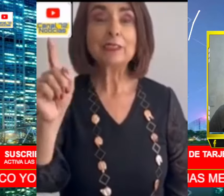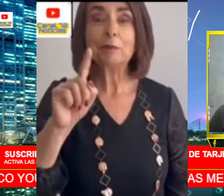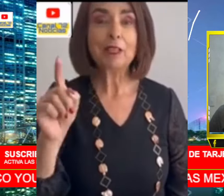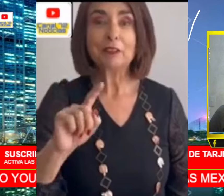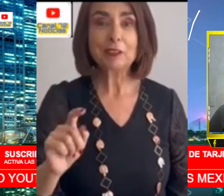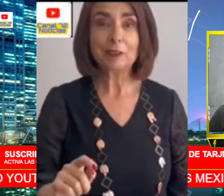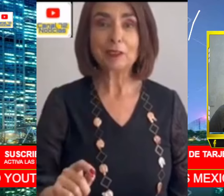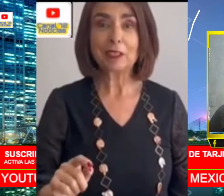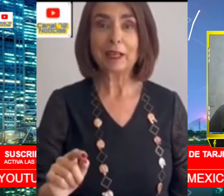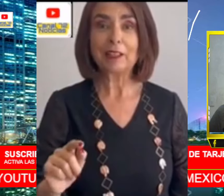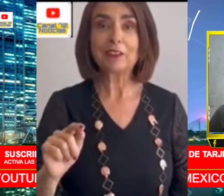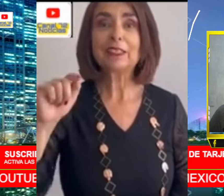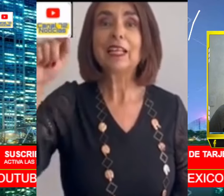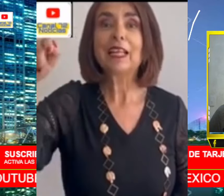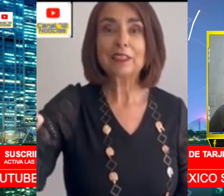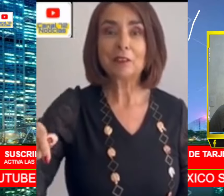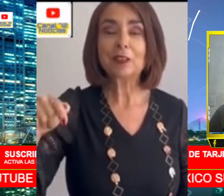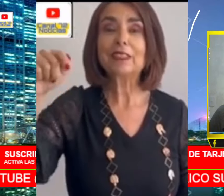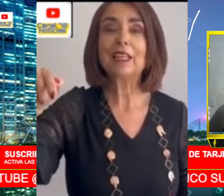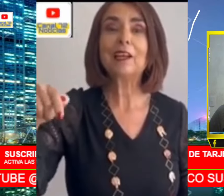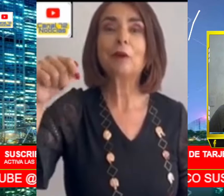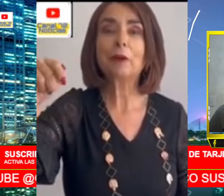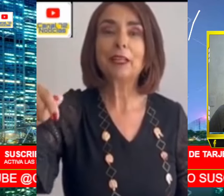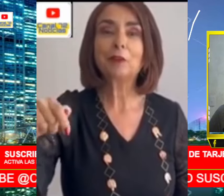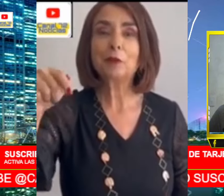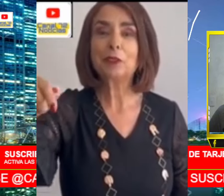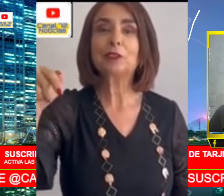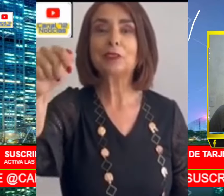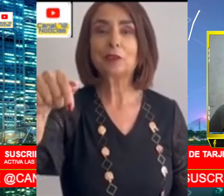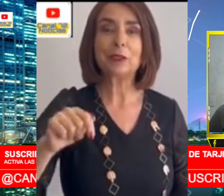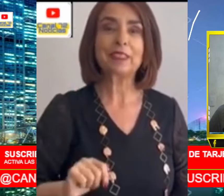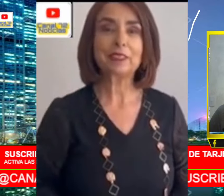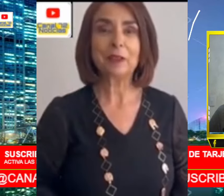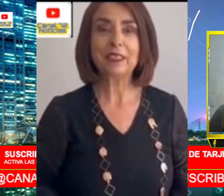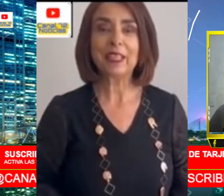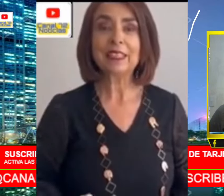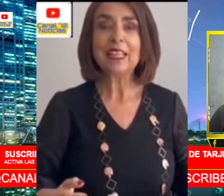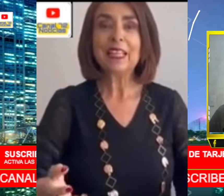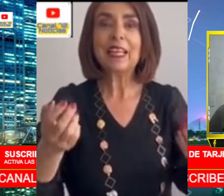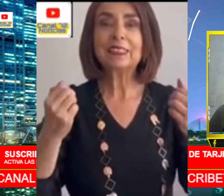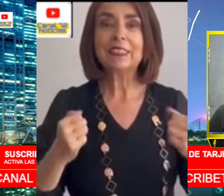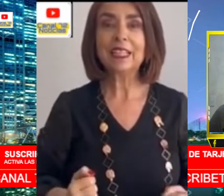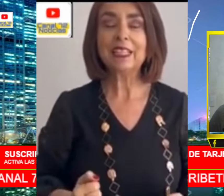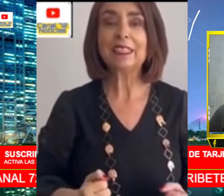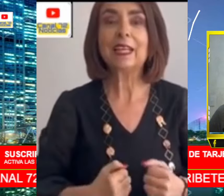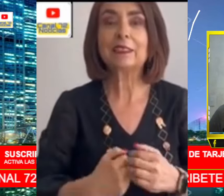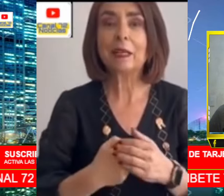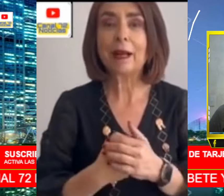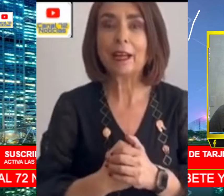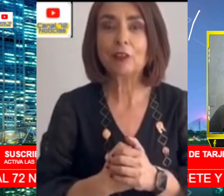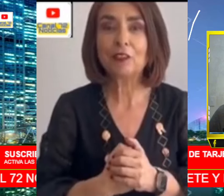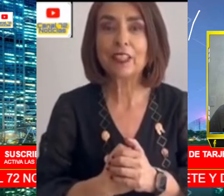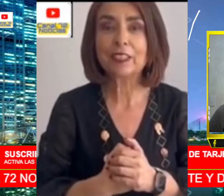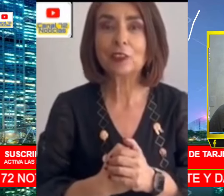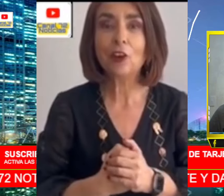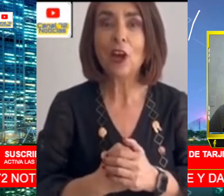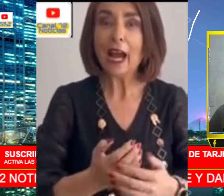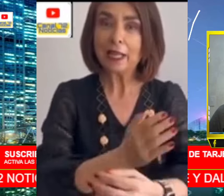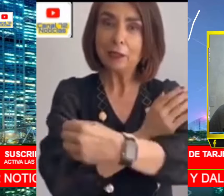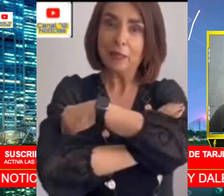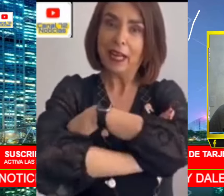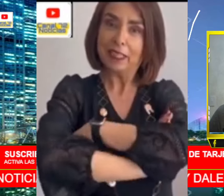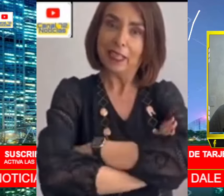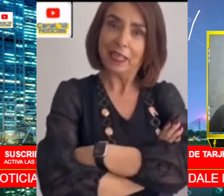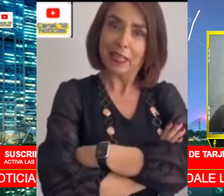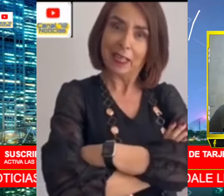¿eh? Y no es en beneficio de los trabajadores, las Afores siguen cobrando comisiones sobre esas cuentas y las tienen, y si el trabajador